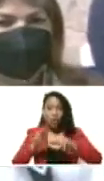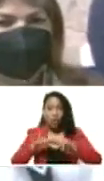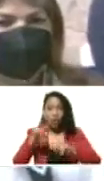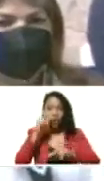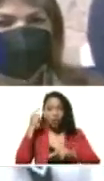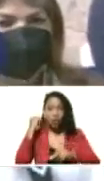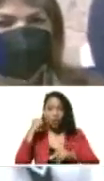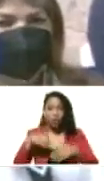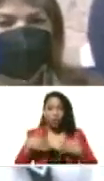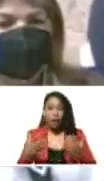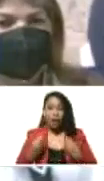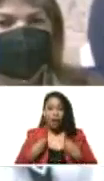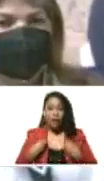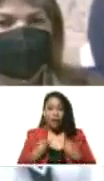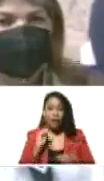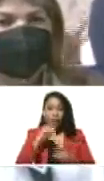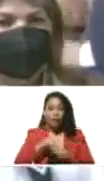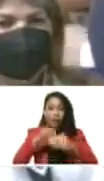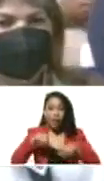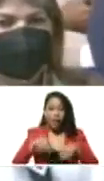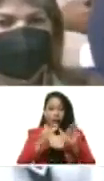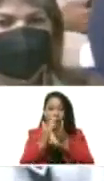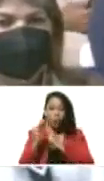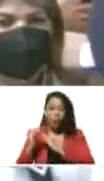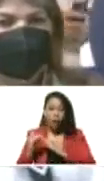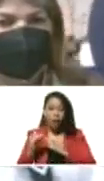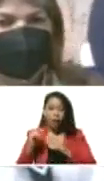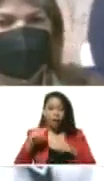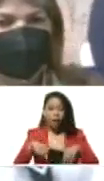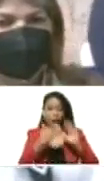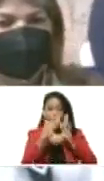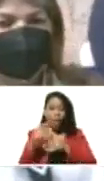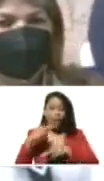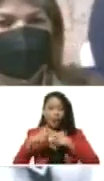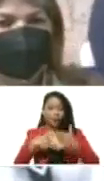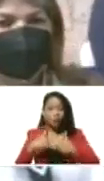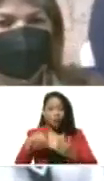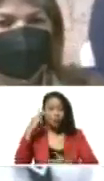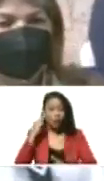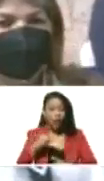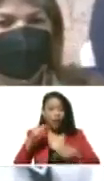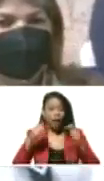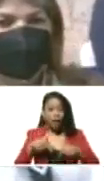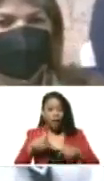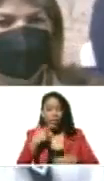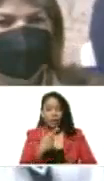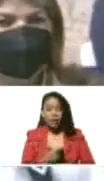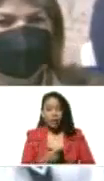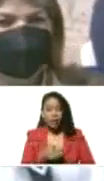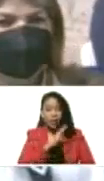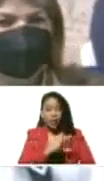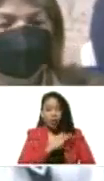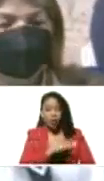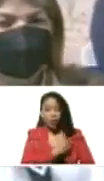que viven acá en el urbanismo de la Revolución Bolivariana. Es de destacar, señor presidente, todo